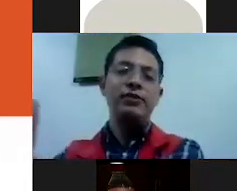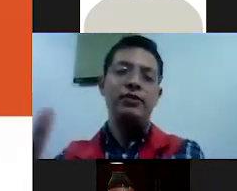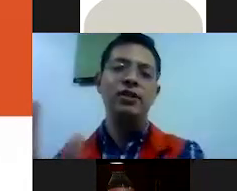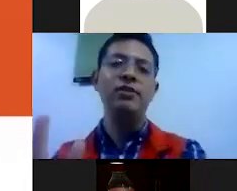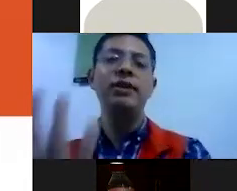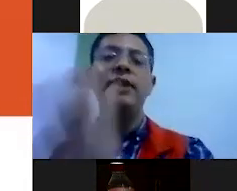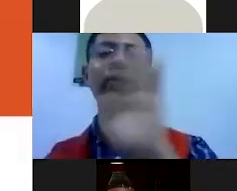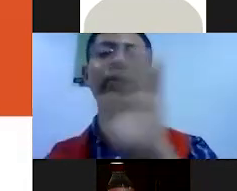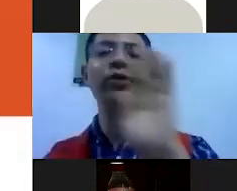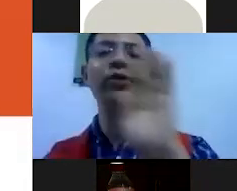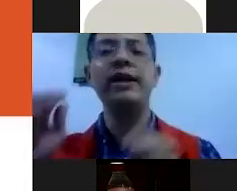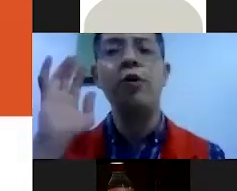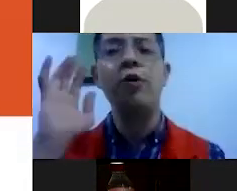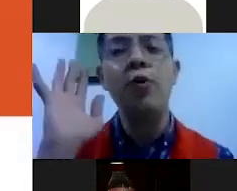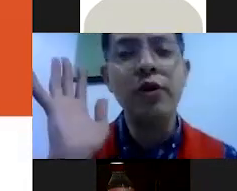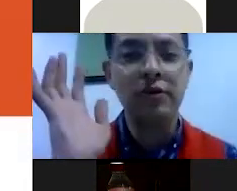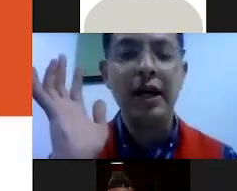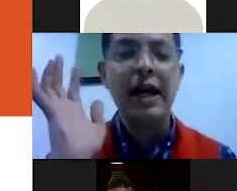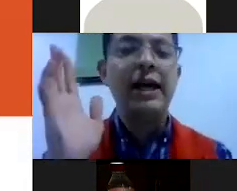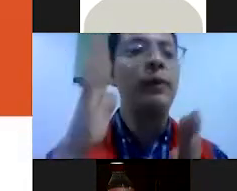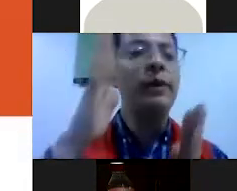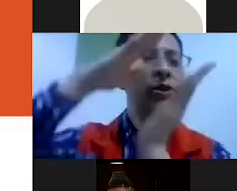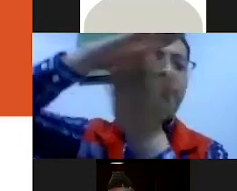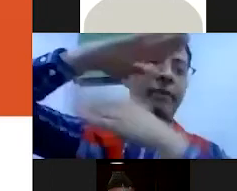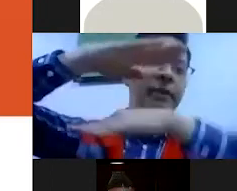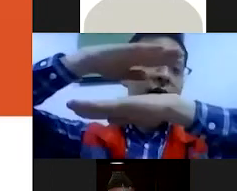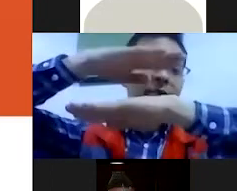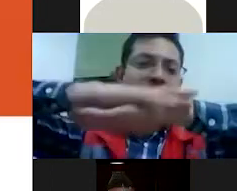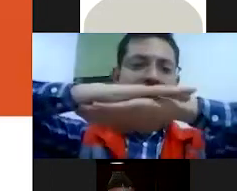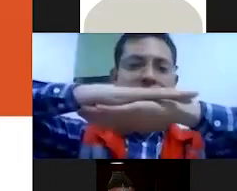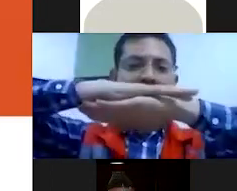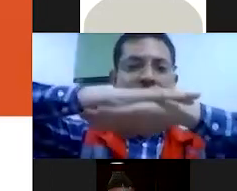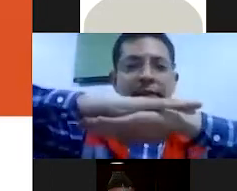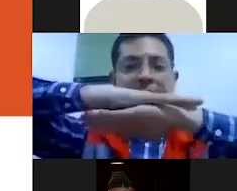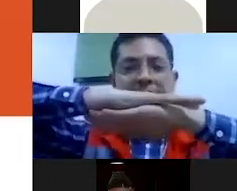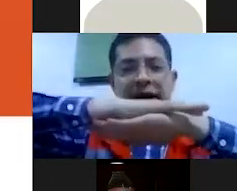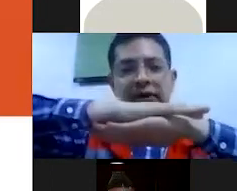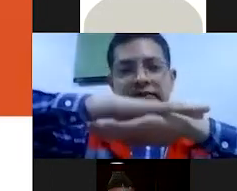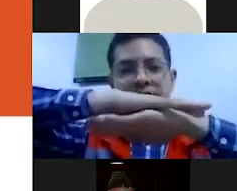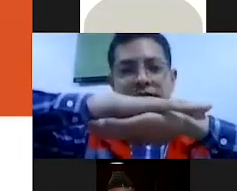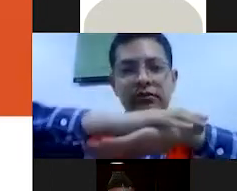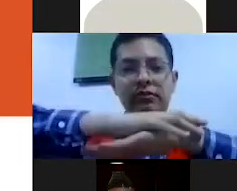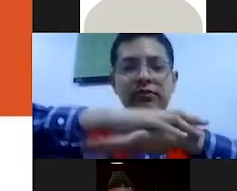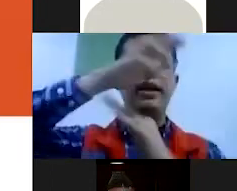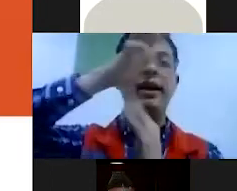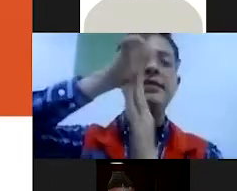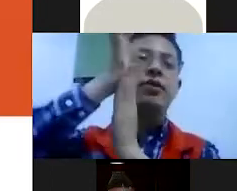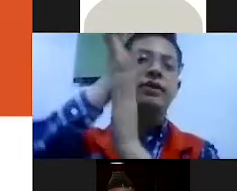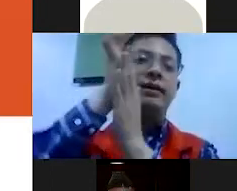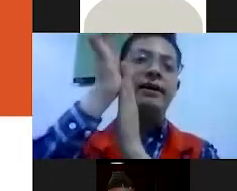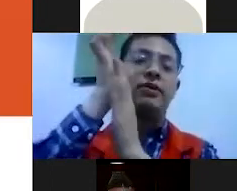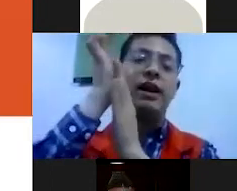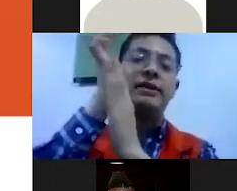ambos brazos. Simplemente voy a utilizar uno. Y no va a ser con la palma, les repito. No es con la palma de la mano. Es